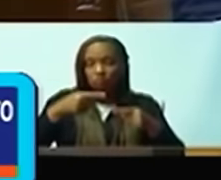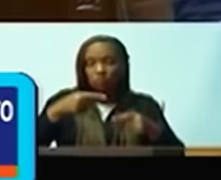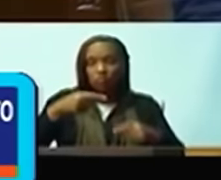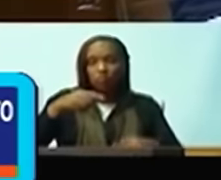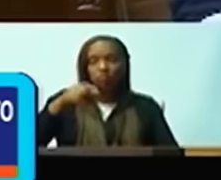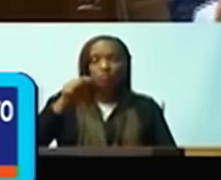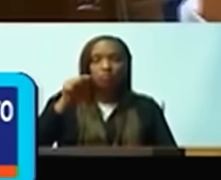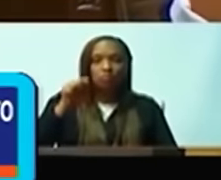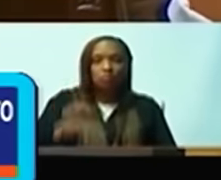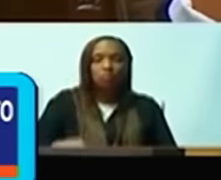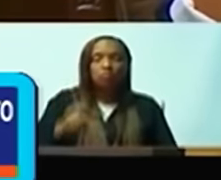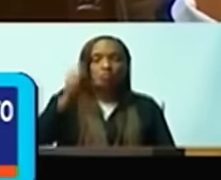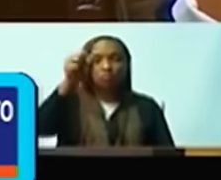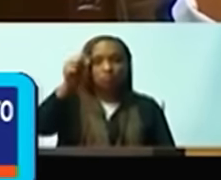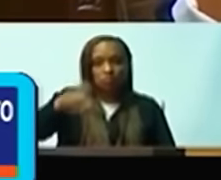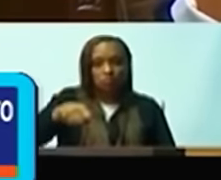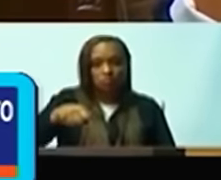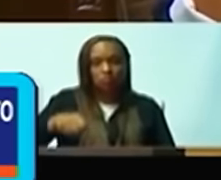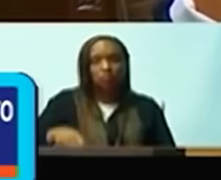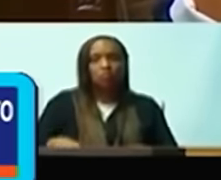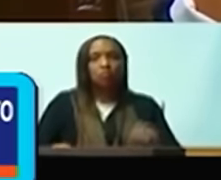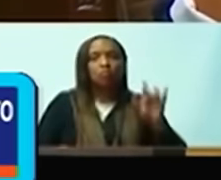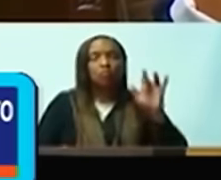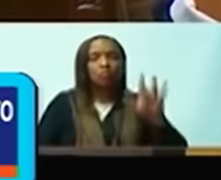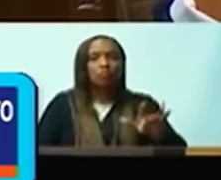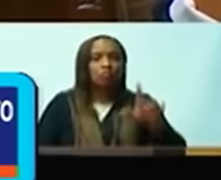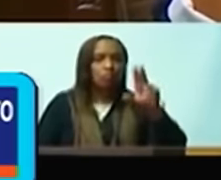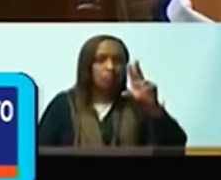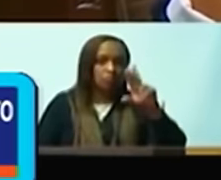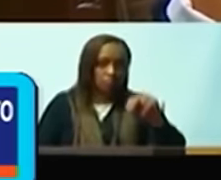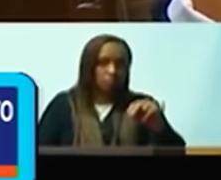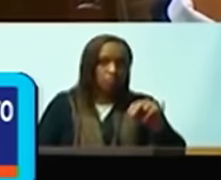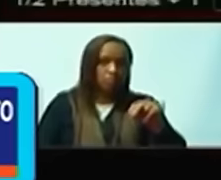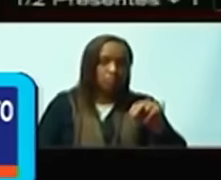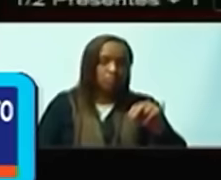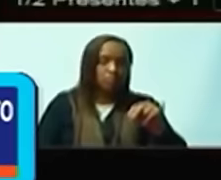En otra palabra, esta modificación da más garantía.